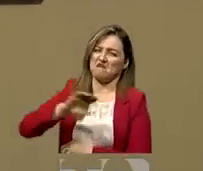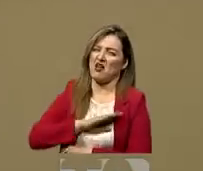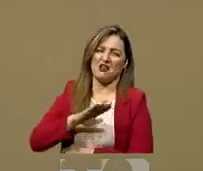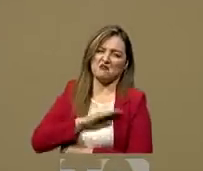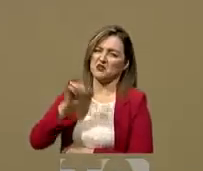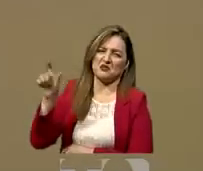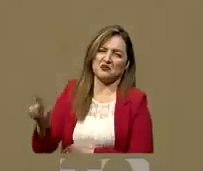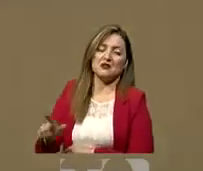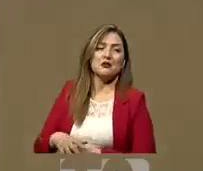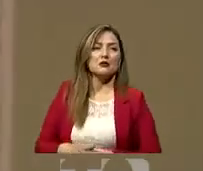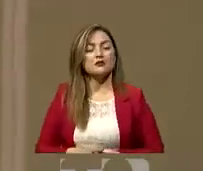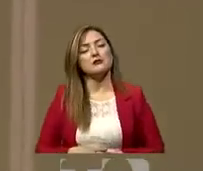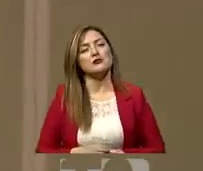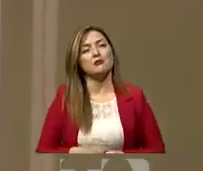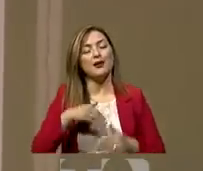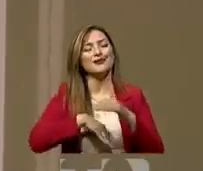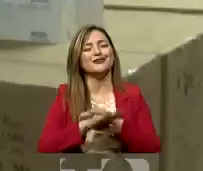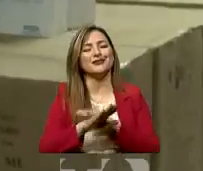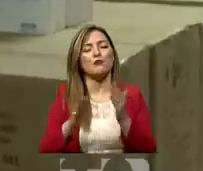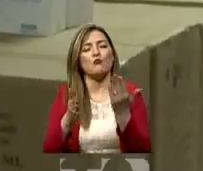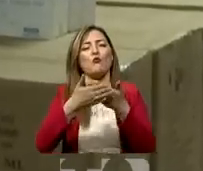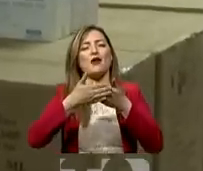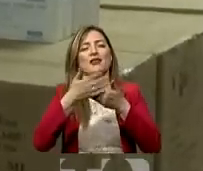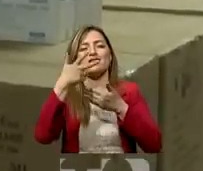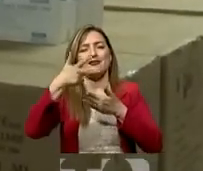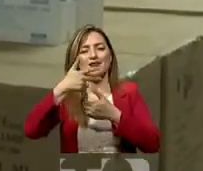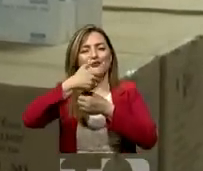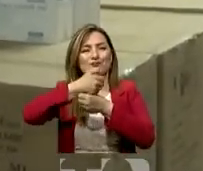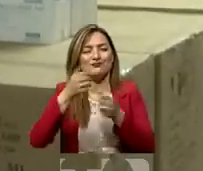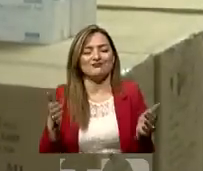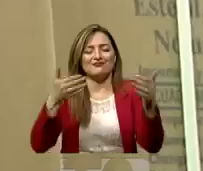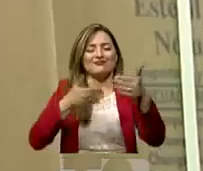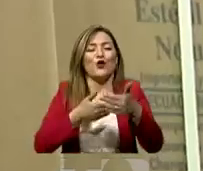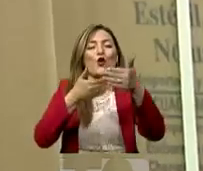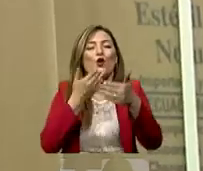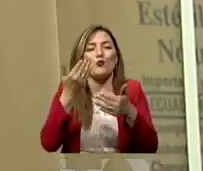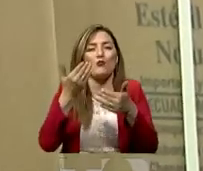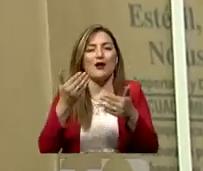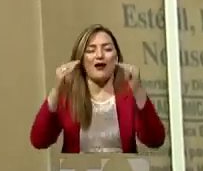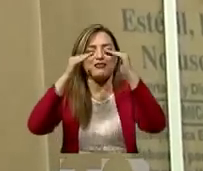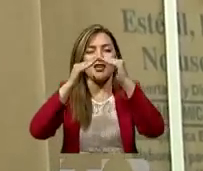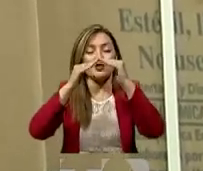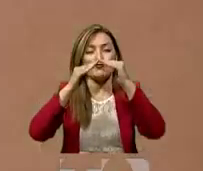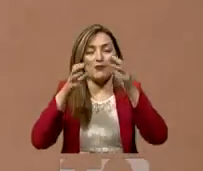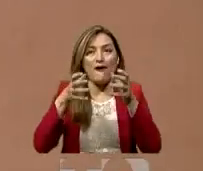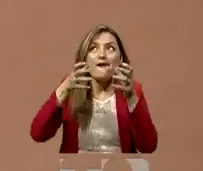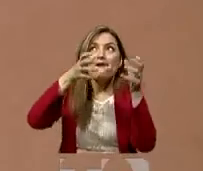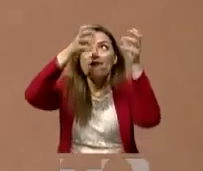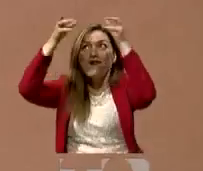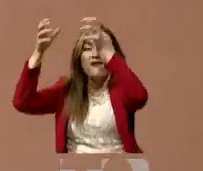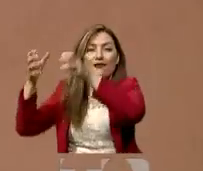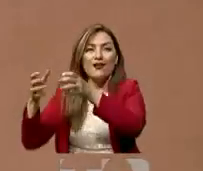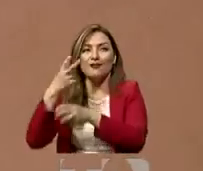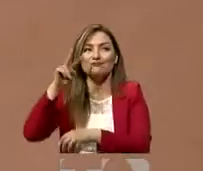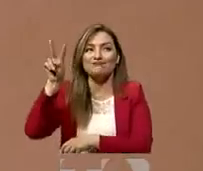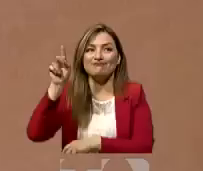se requiere pasar por 3 puertas con seguridad. Se presume que estas cajas fueron sacadas por el techo. Incluso las cámaras de los medios